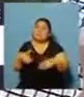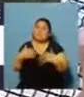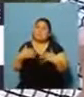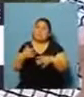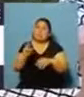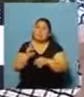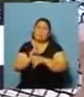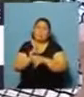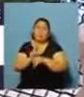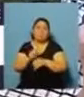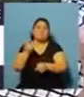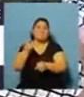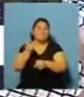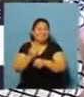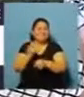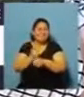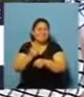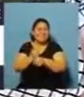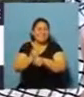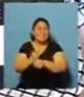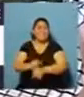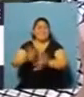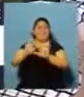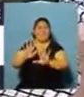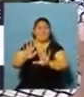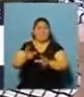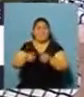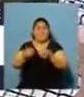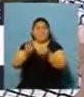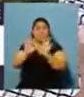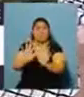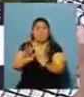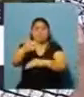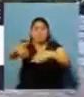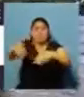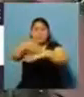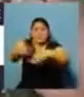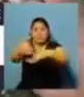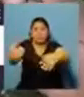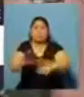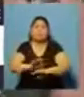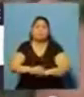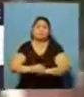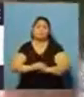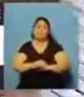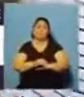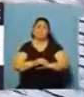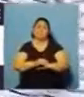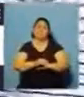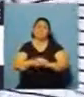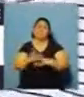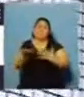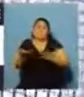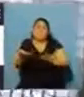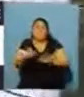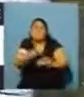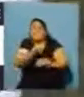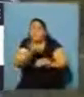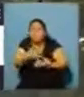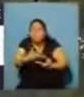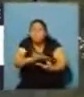mayor trabajo se está desarrollando para frenar esos frentes de actividad. ¿Y cuántas hectáreas en estos momentos ya